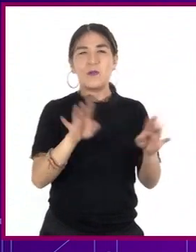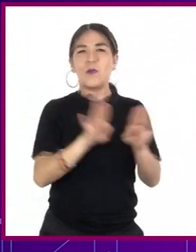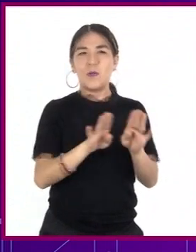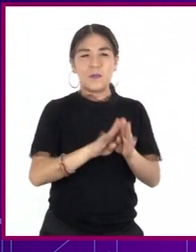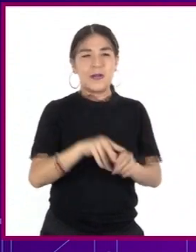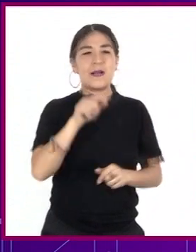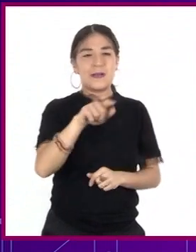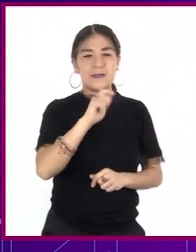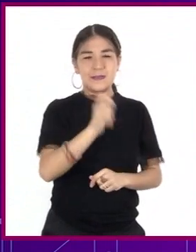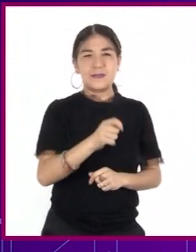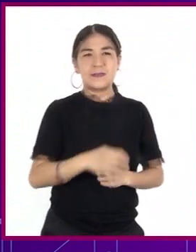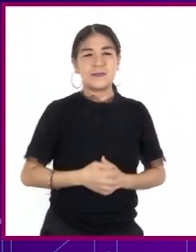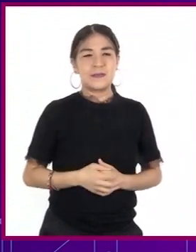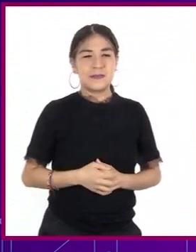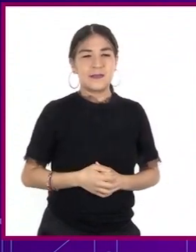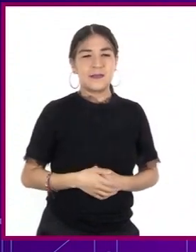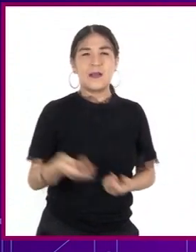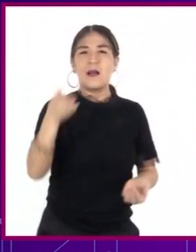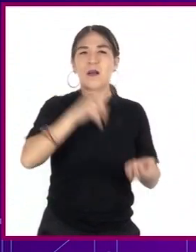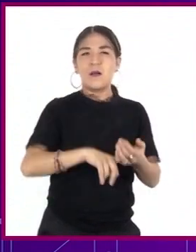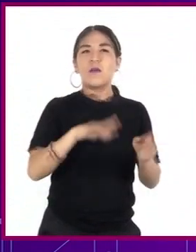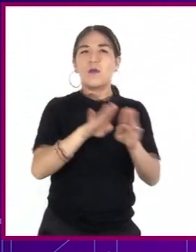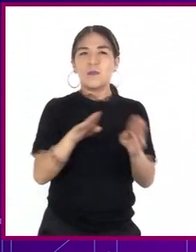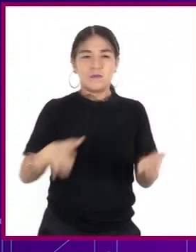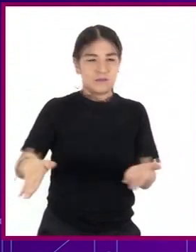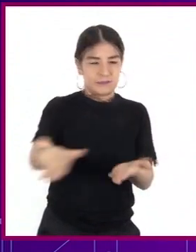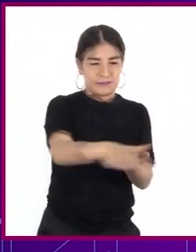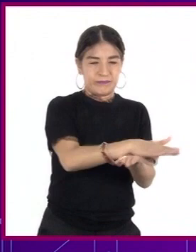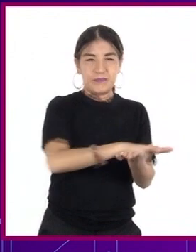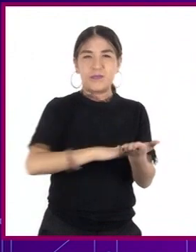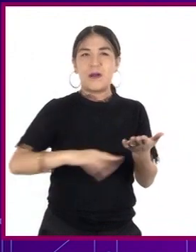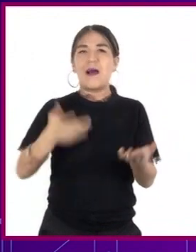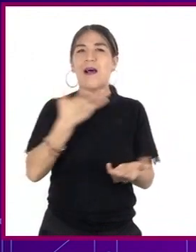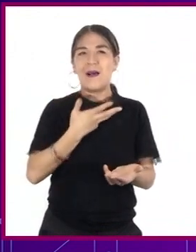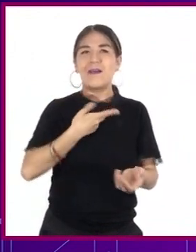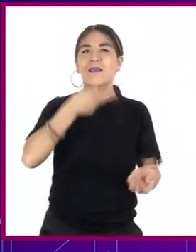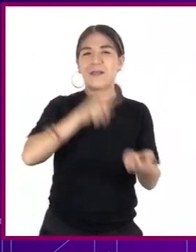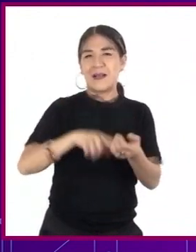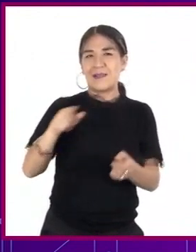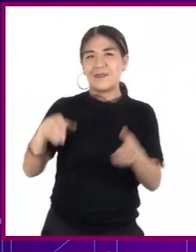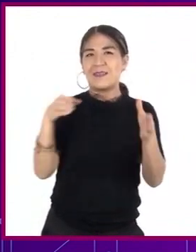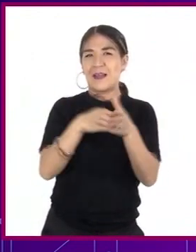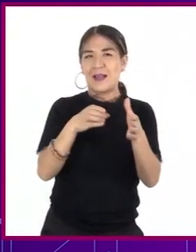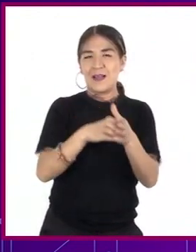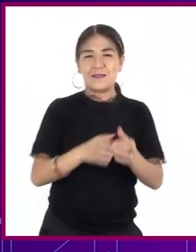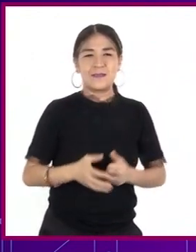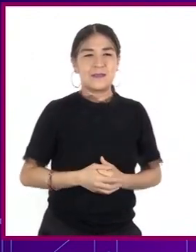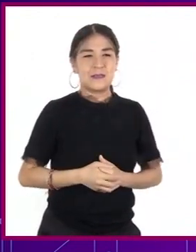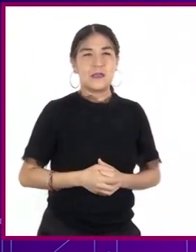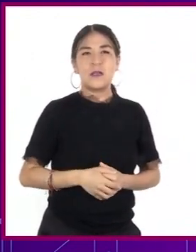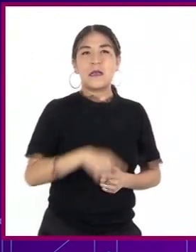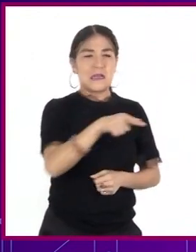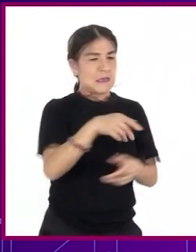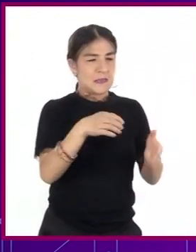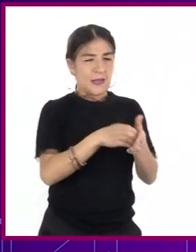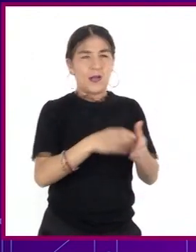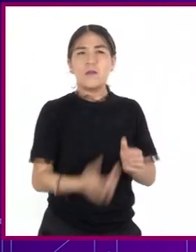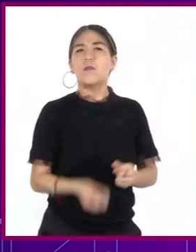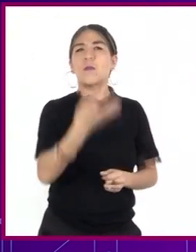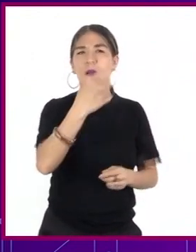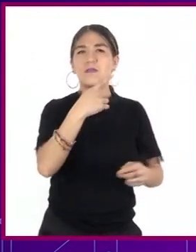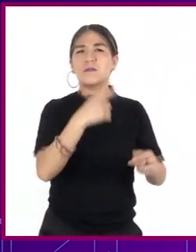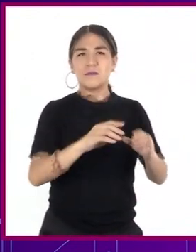calcular la superficie que se puede cubrir con las losetas contenidas en una caja. Una caja contiene